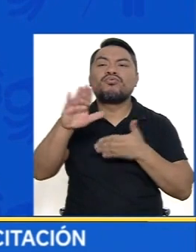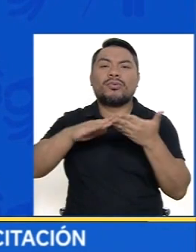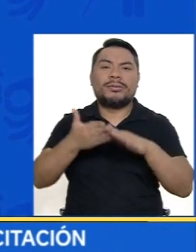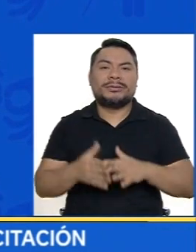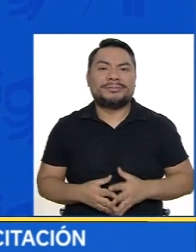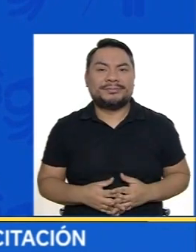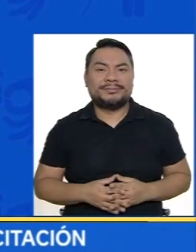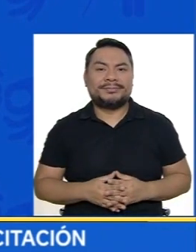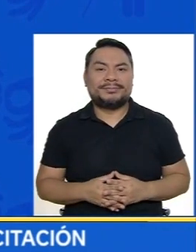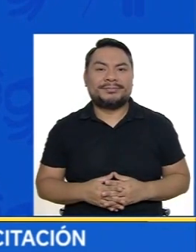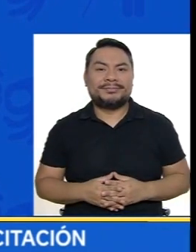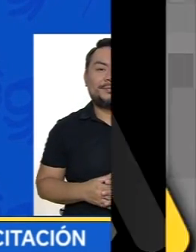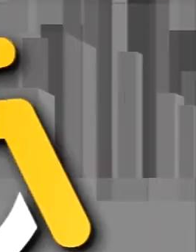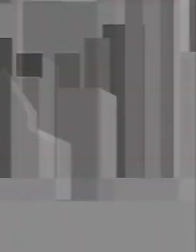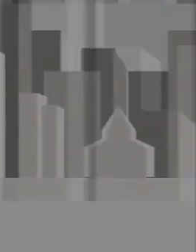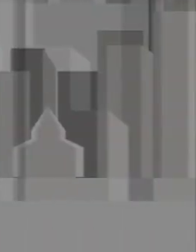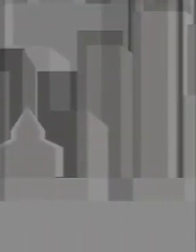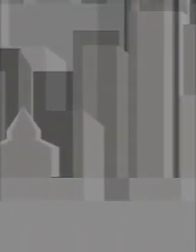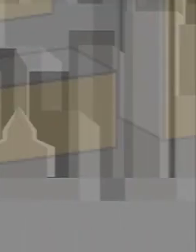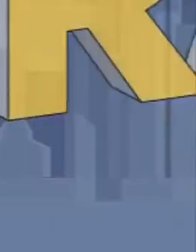estrategia CETPRO En tu comunidad